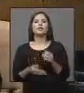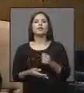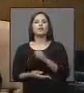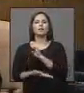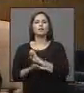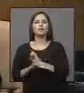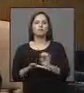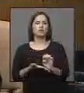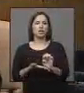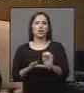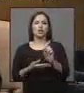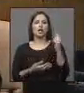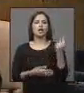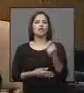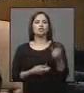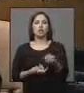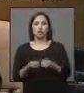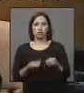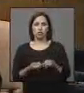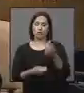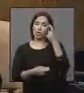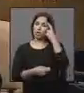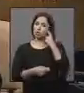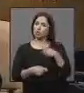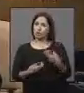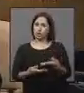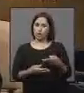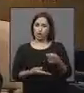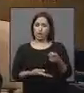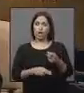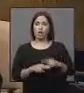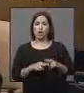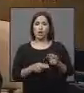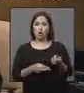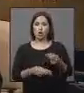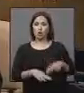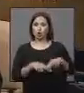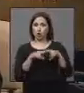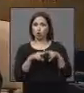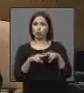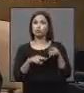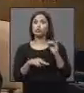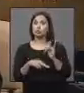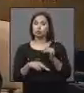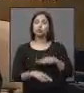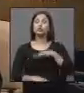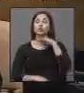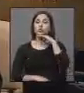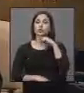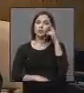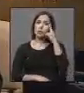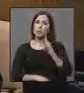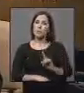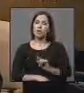Yo creo que por esta vez los recursos son suficientes, pero después de